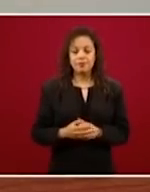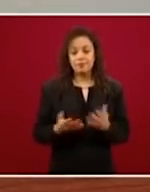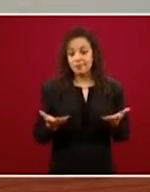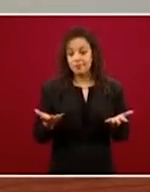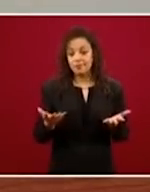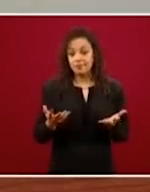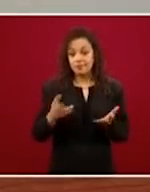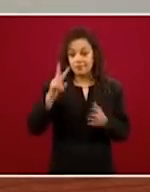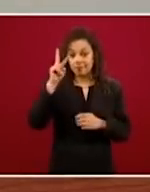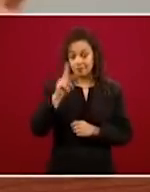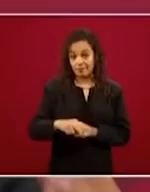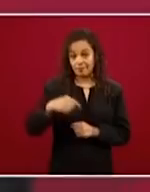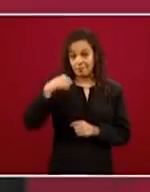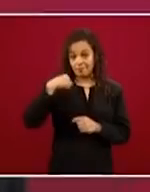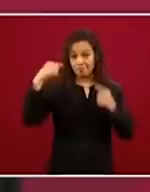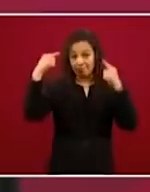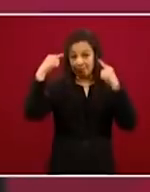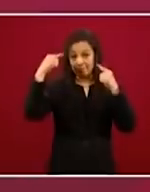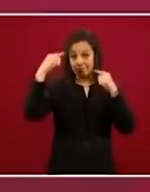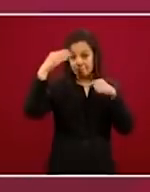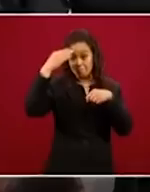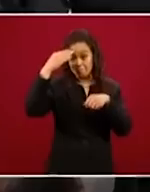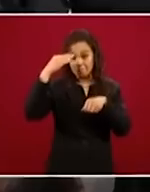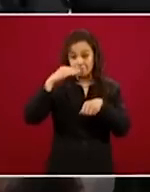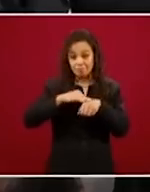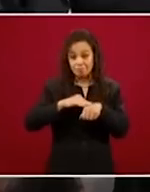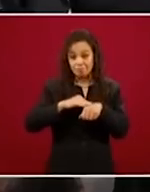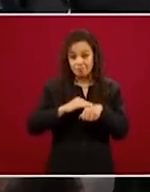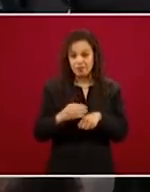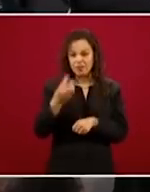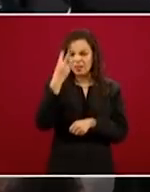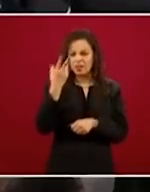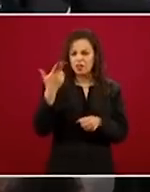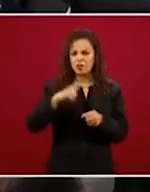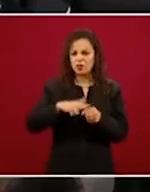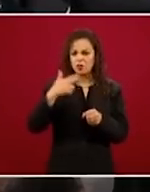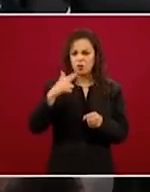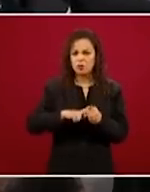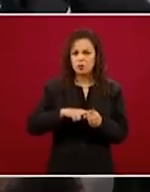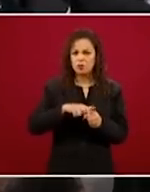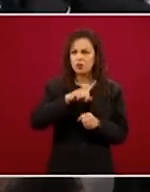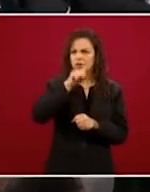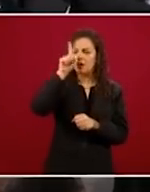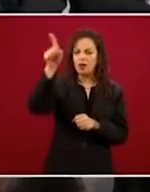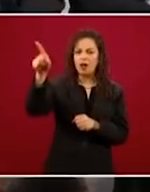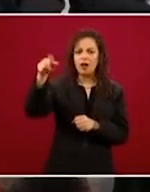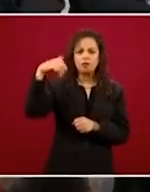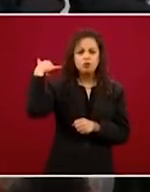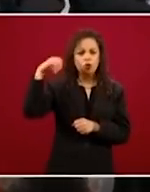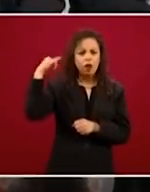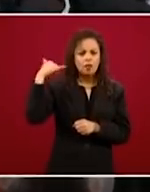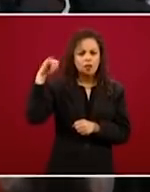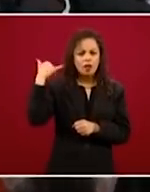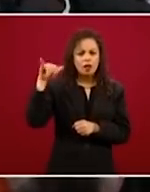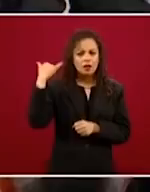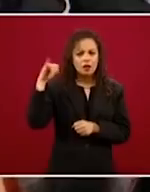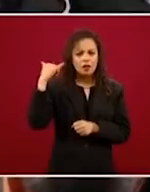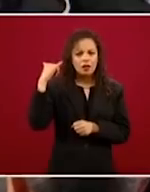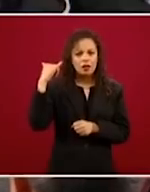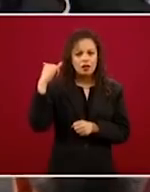tengo aquí en la memoria hay tres hospitales del bienestar en yucatán 3